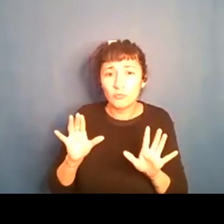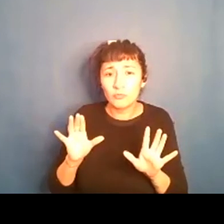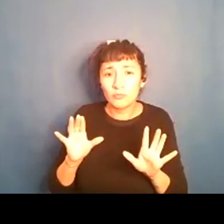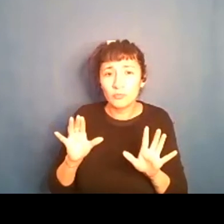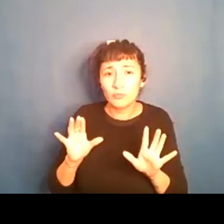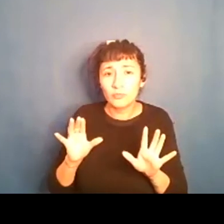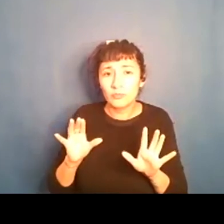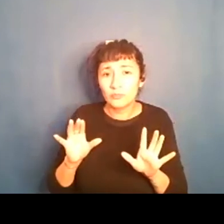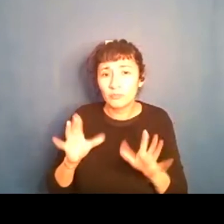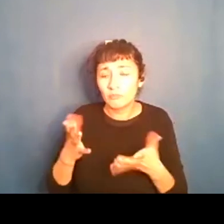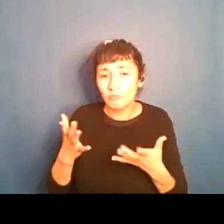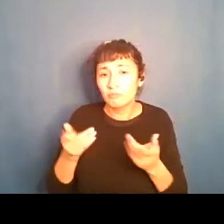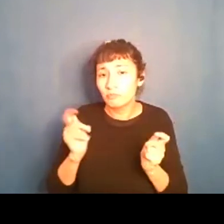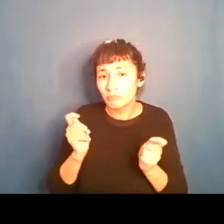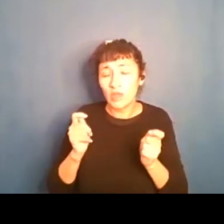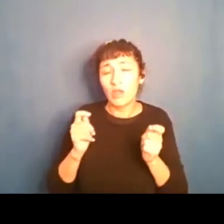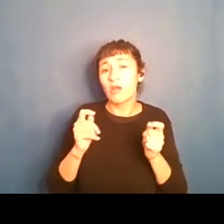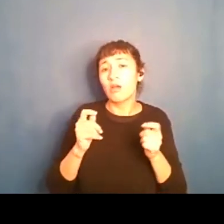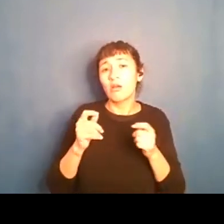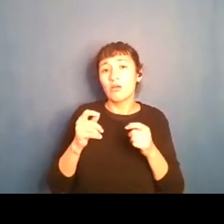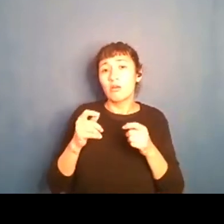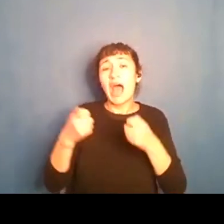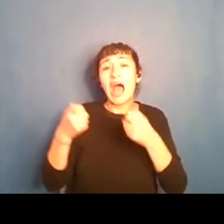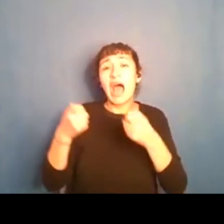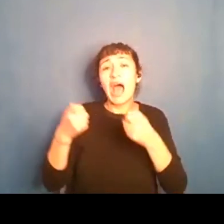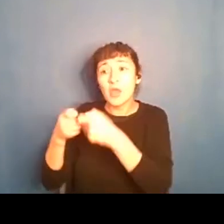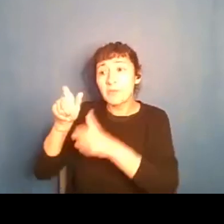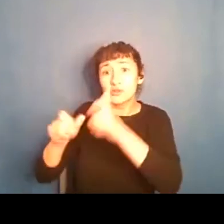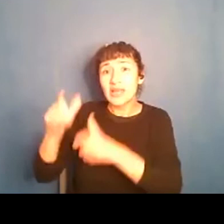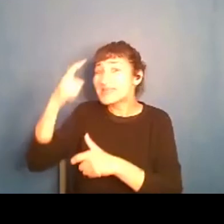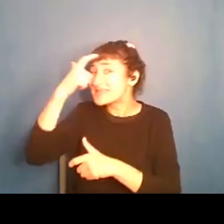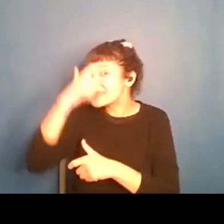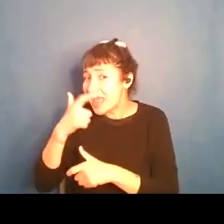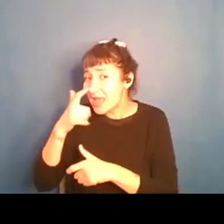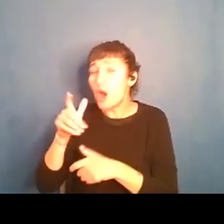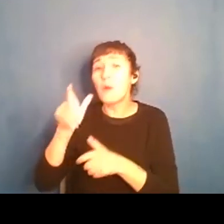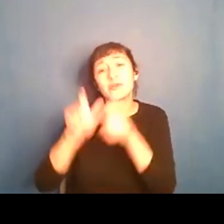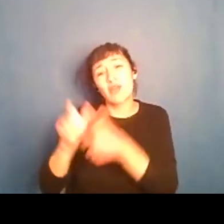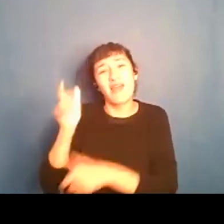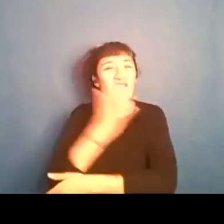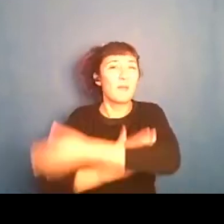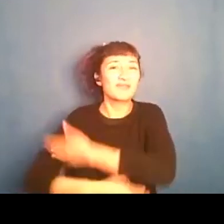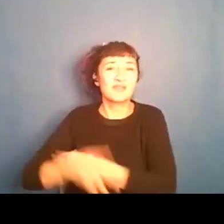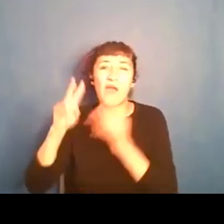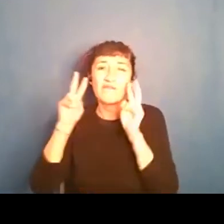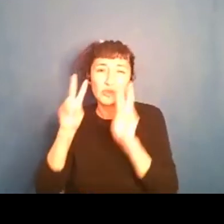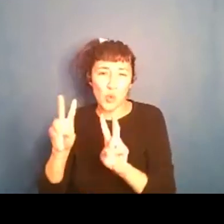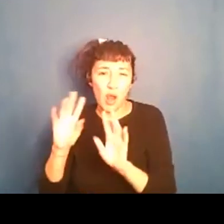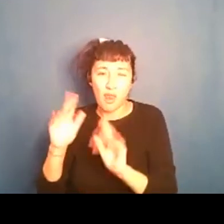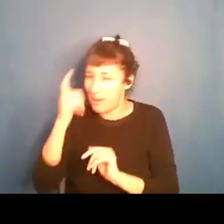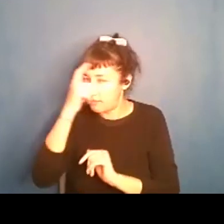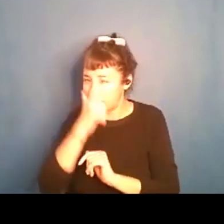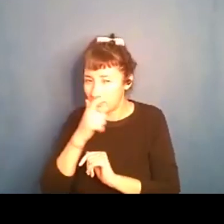meramente las asociaciones de las personas ciegas o personas con discapacidad visual suelen